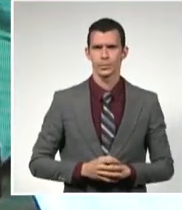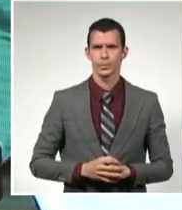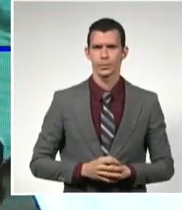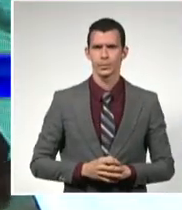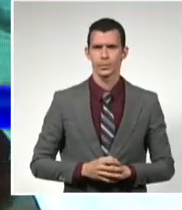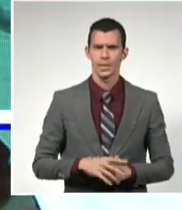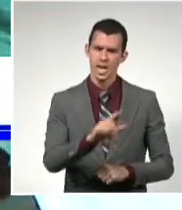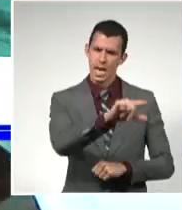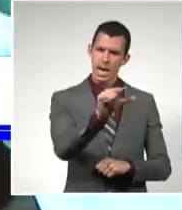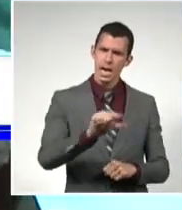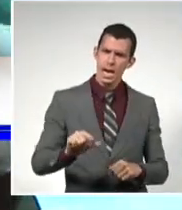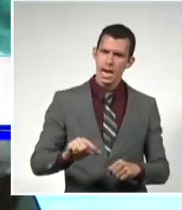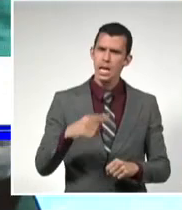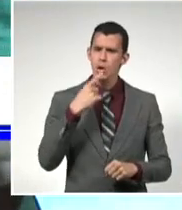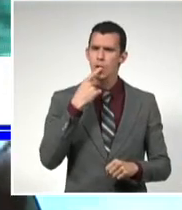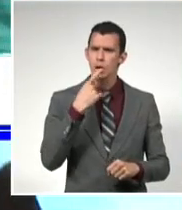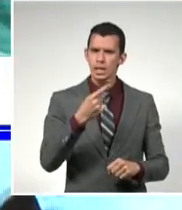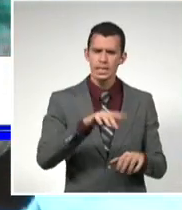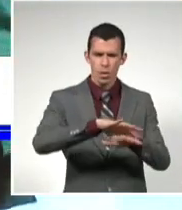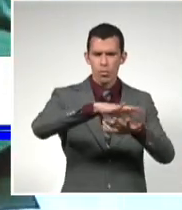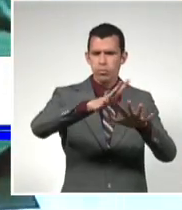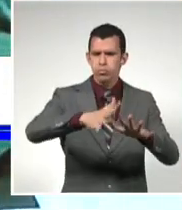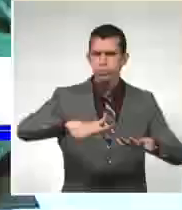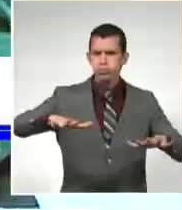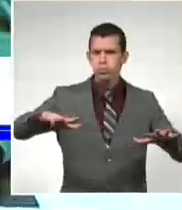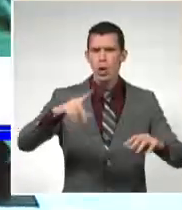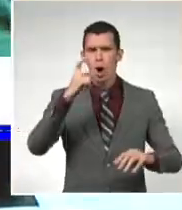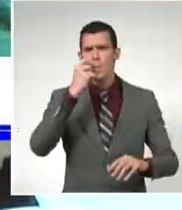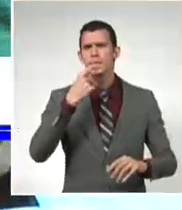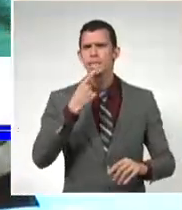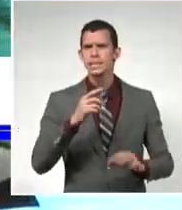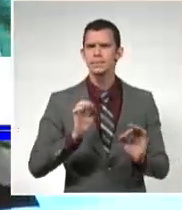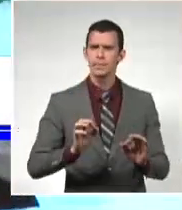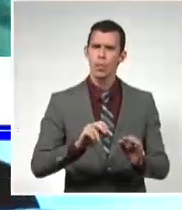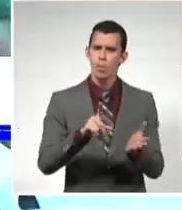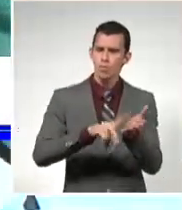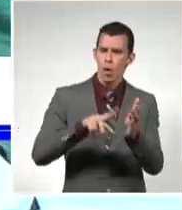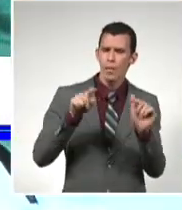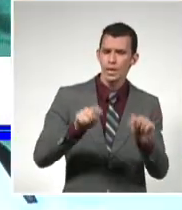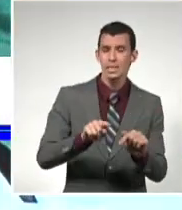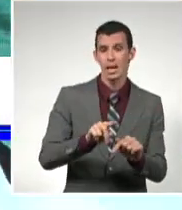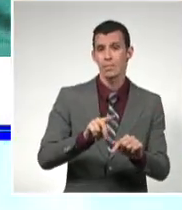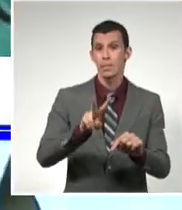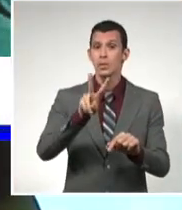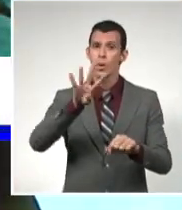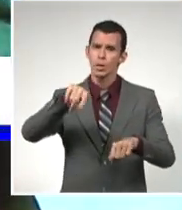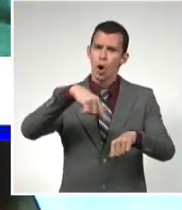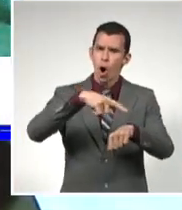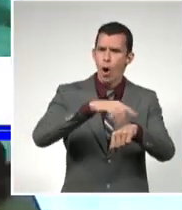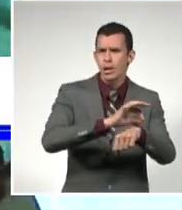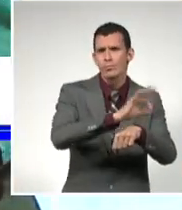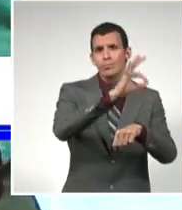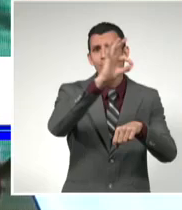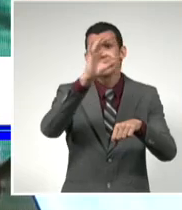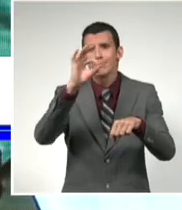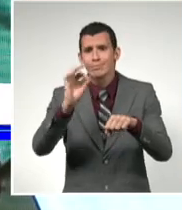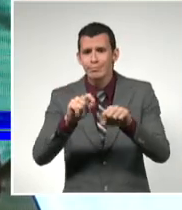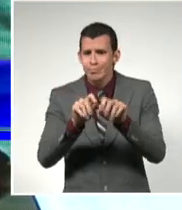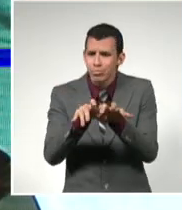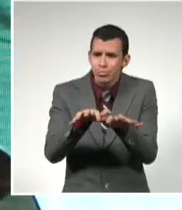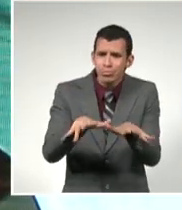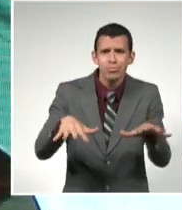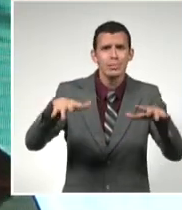acumulado 56.5 millones metros cúbicos en las últimas 24 horas hoy seremos protegida en la provincia